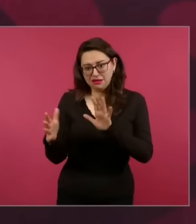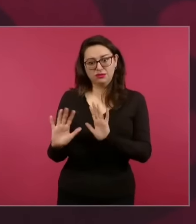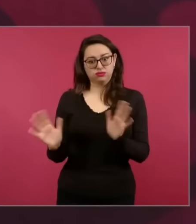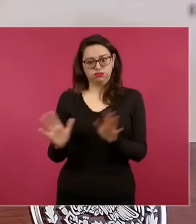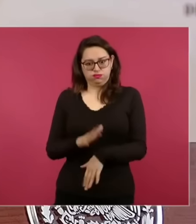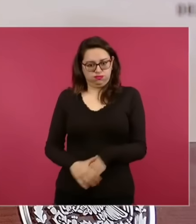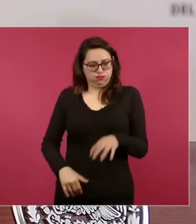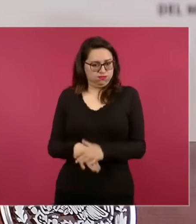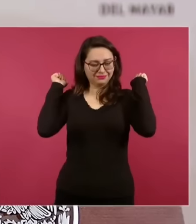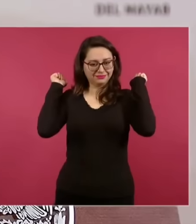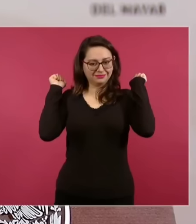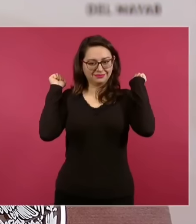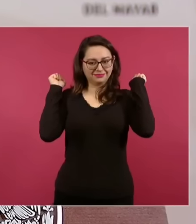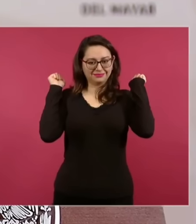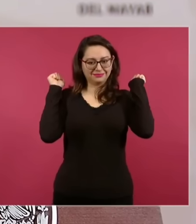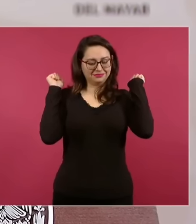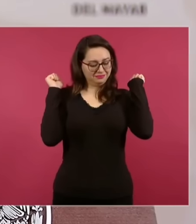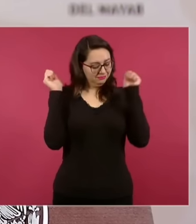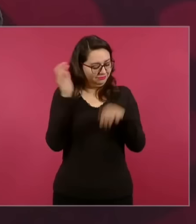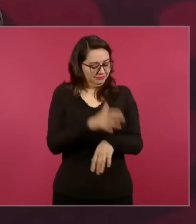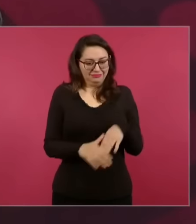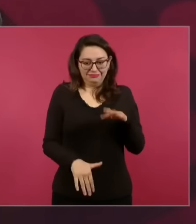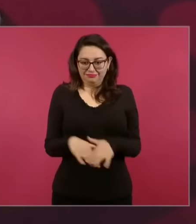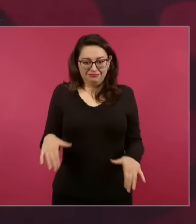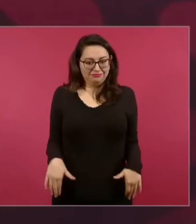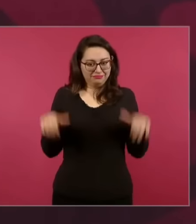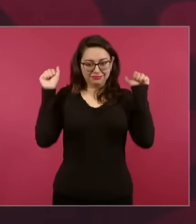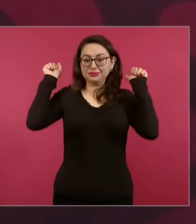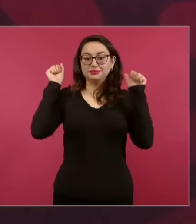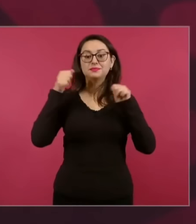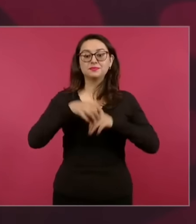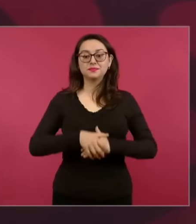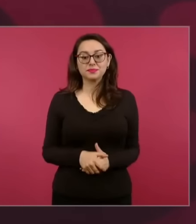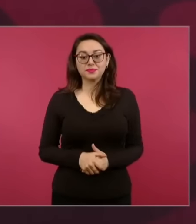Zafo, como dicen los jóvenes. Zafo.